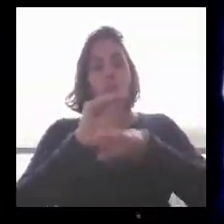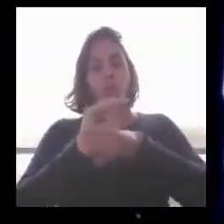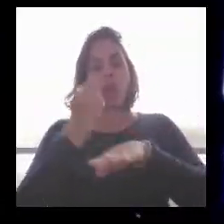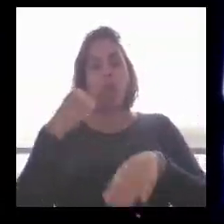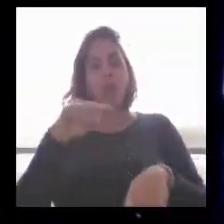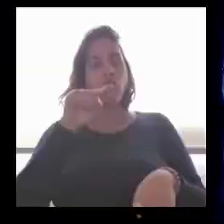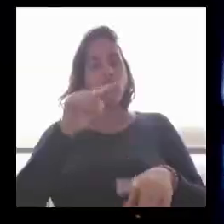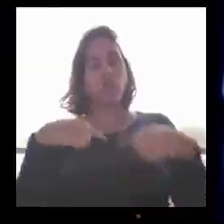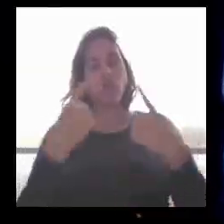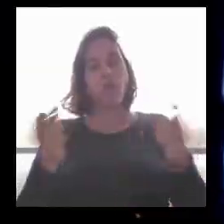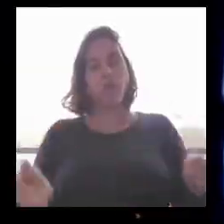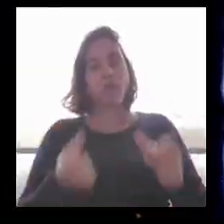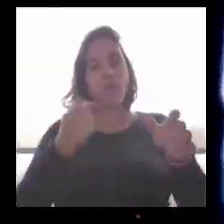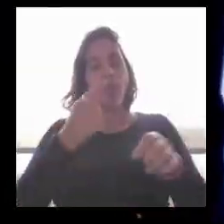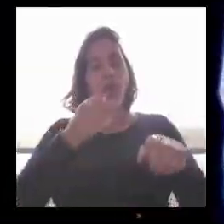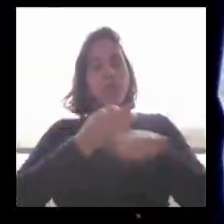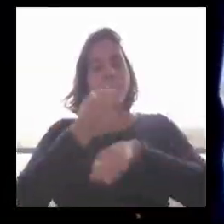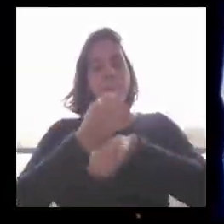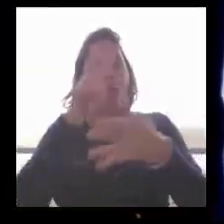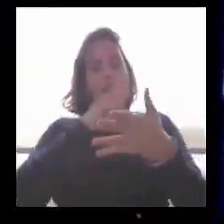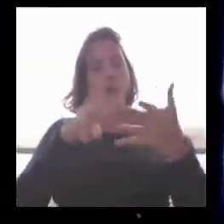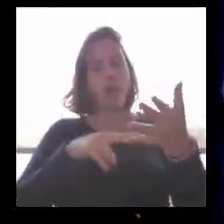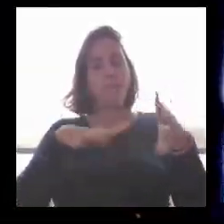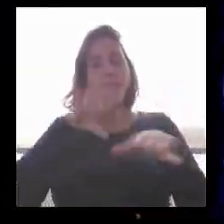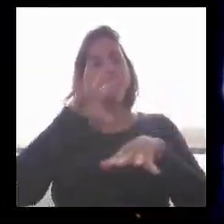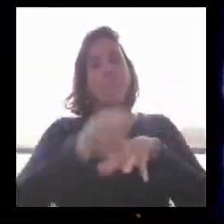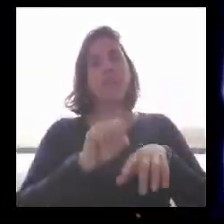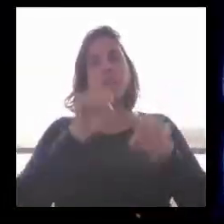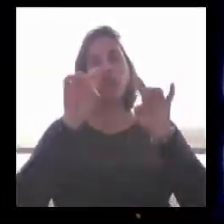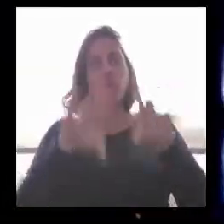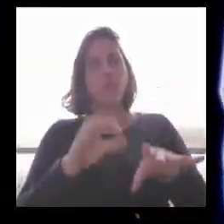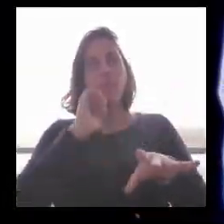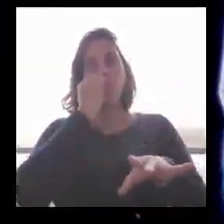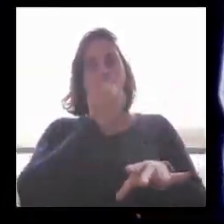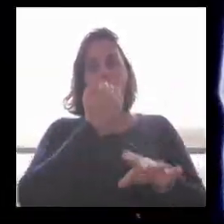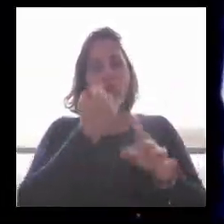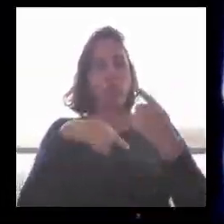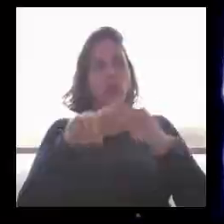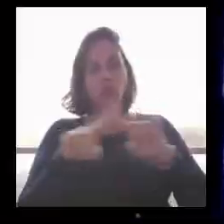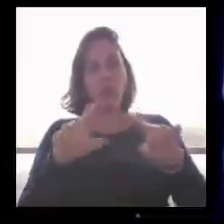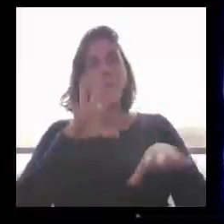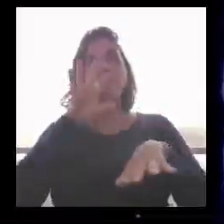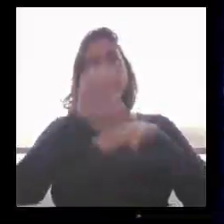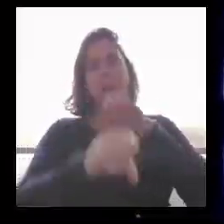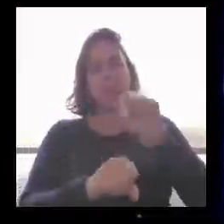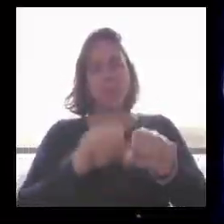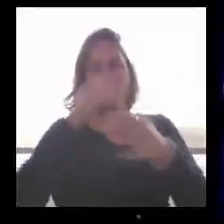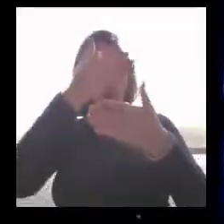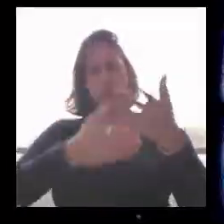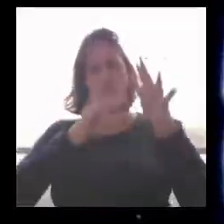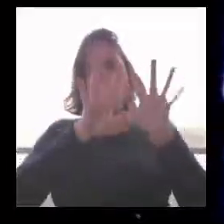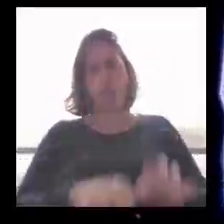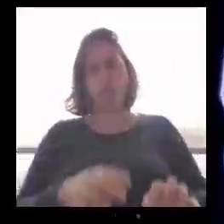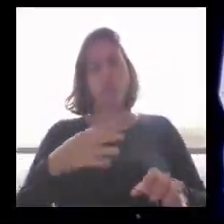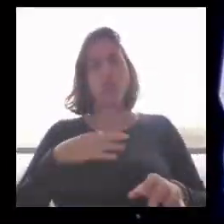cuando enseñamos a leer, porque es mucho más que un código y es mucho más que un texto. Es una